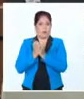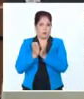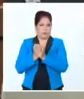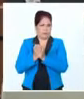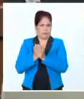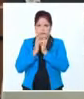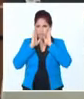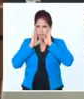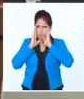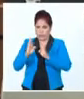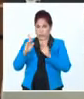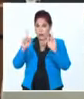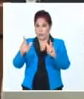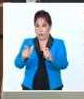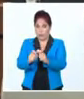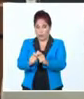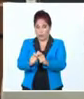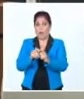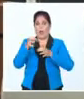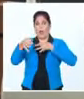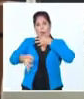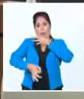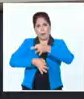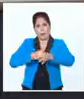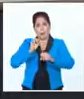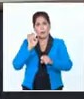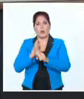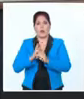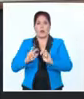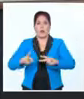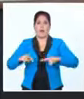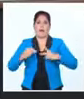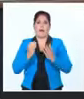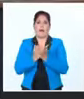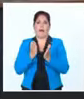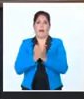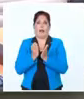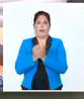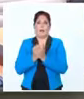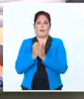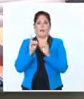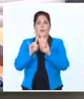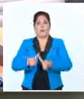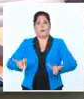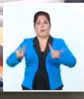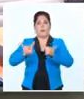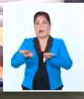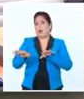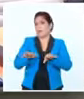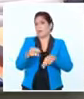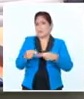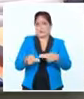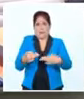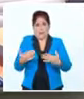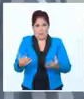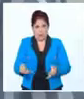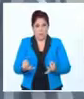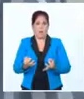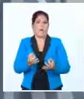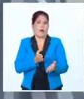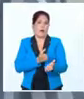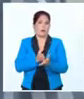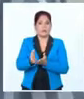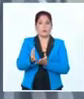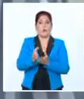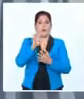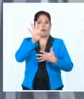En la reunión se conocieron también detalles sobre el reinicio de las clases en la educación superior y las acciones que se implementan para su tránsito